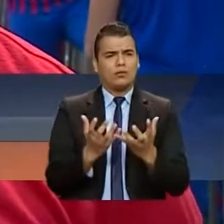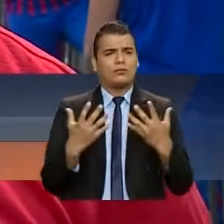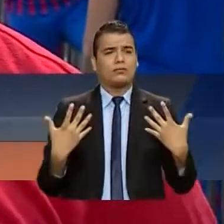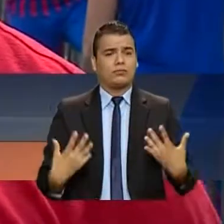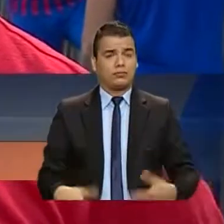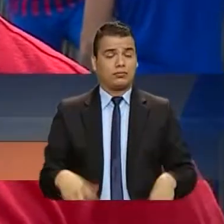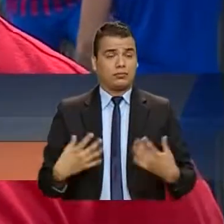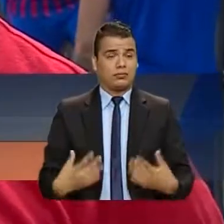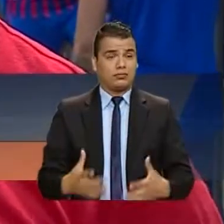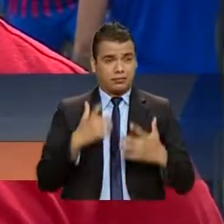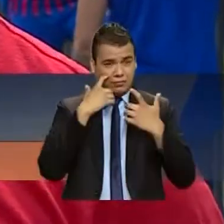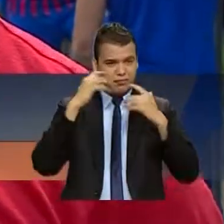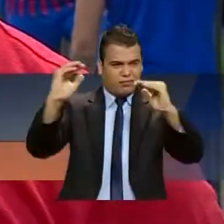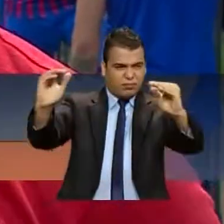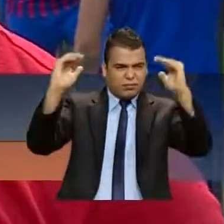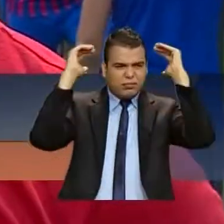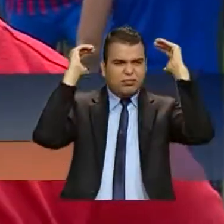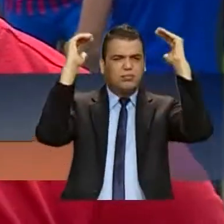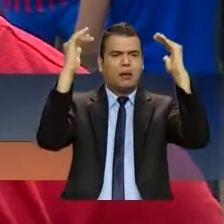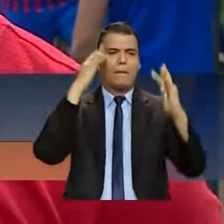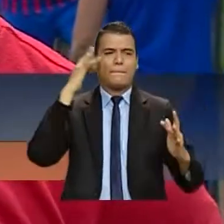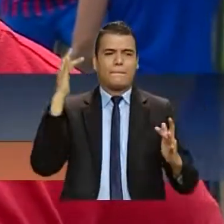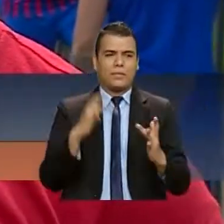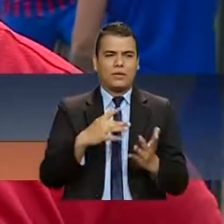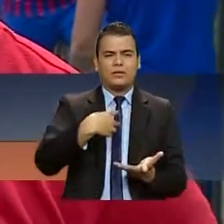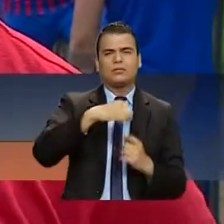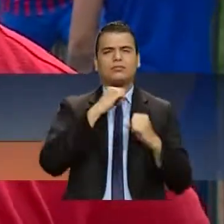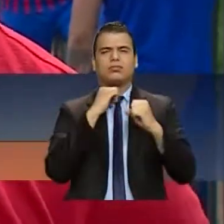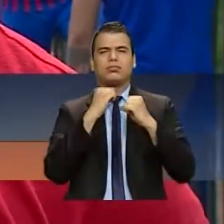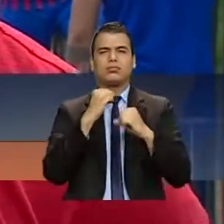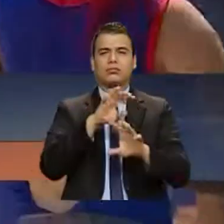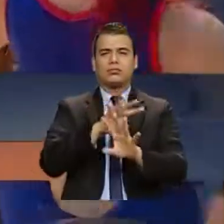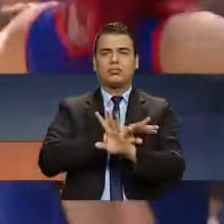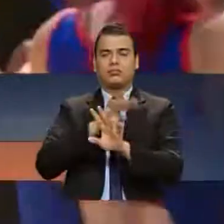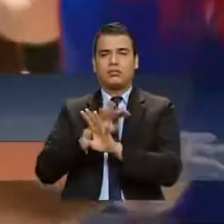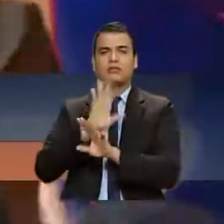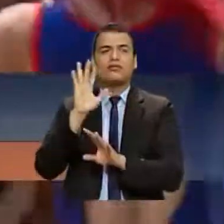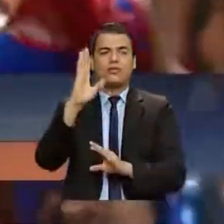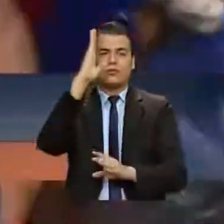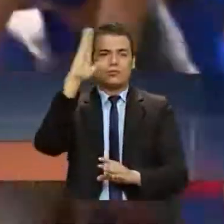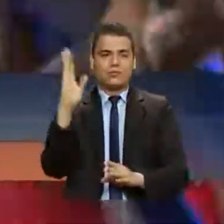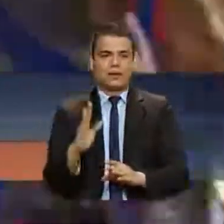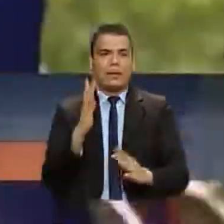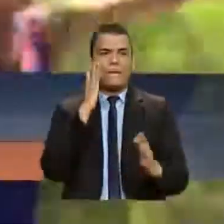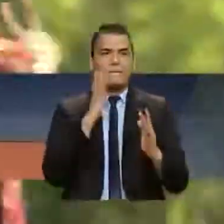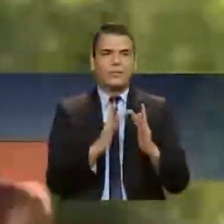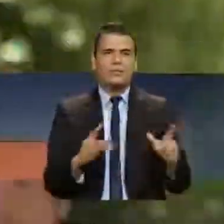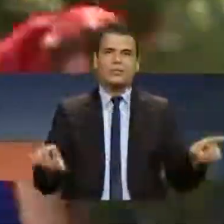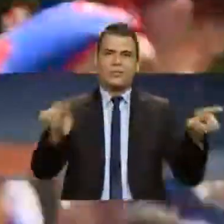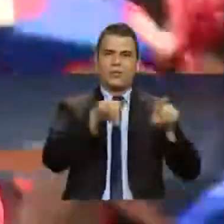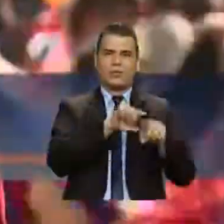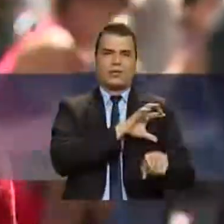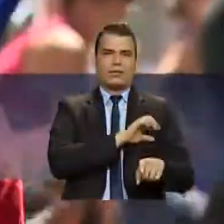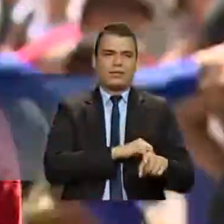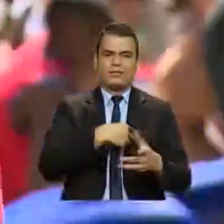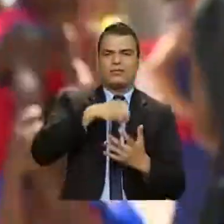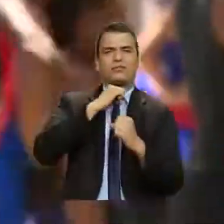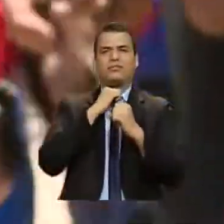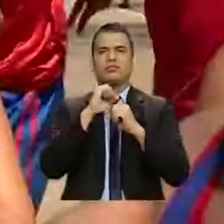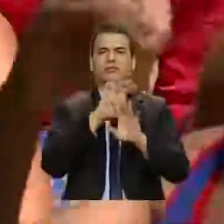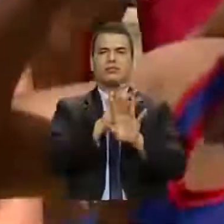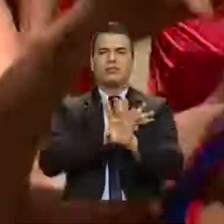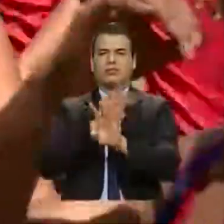nivel mundial y se pone como a la altura del Sambódromo, que también es algo que representa como el país de Brasil. Ahora lo hacemos aquí en Colombia, que es nuestro Salsódromo.